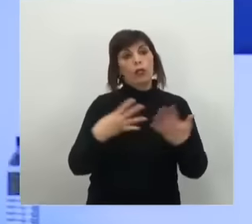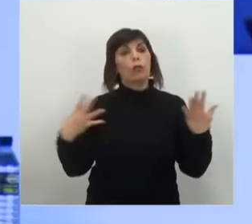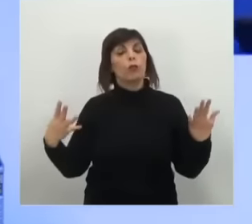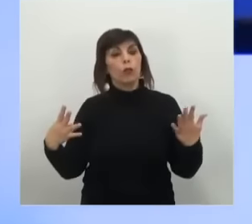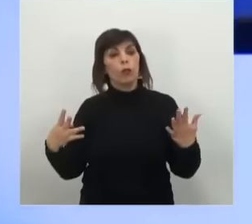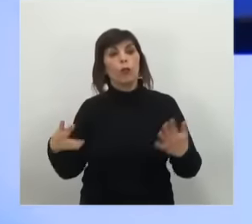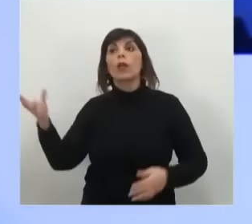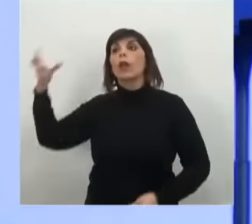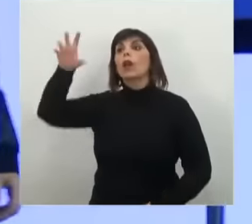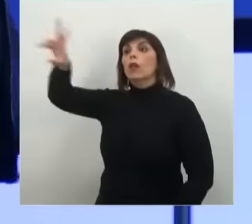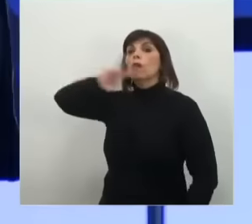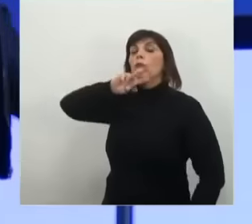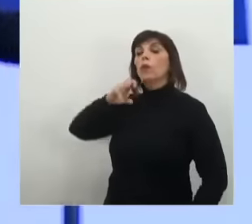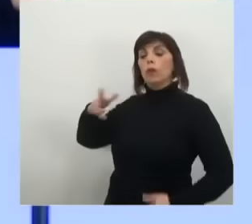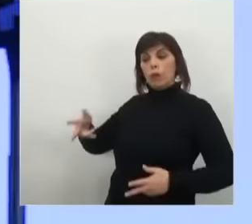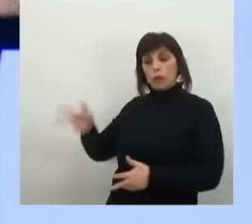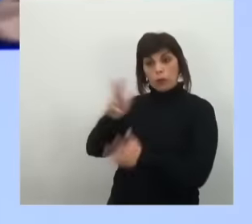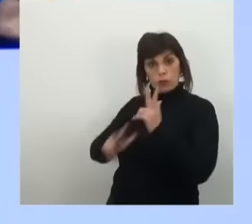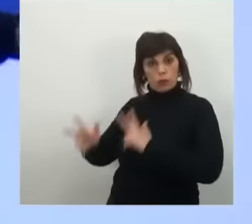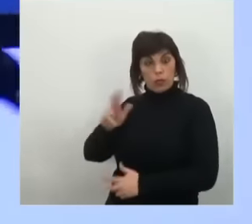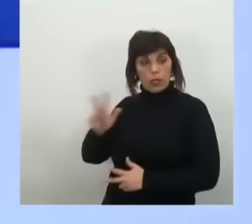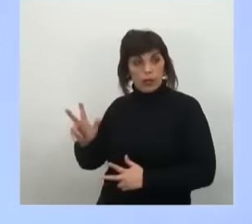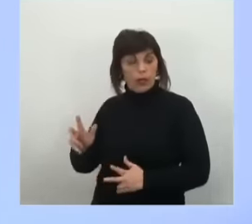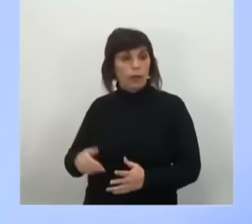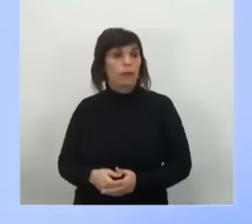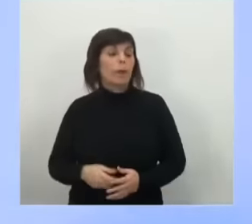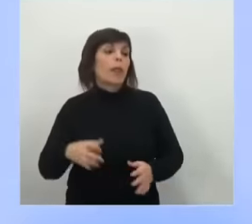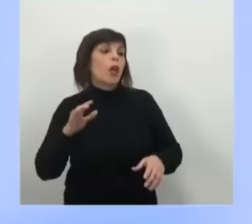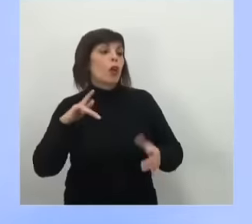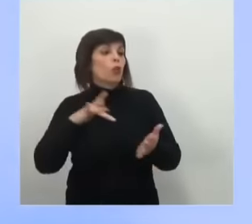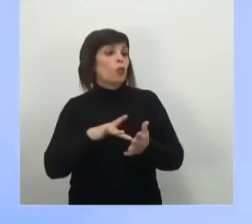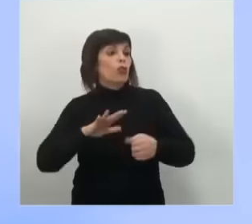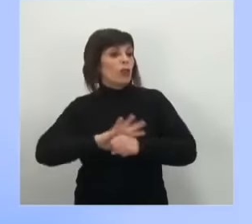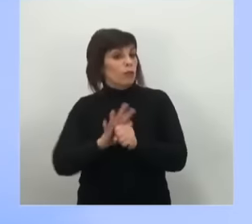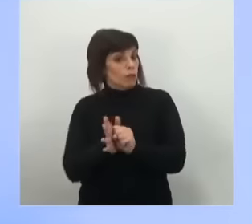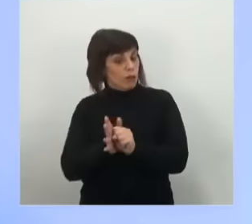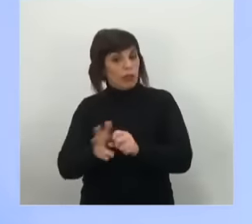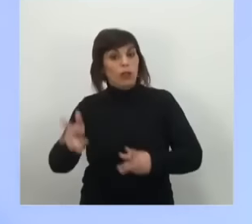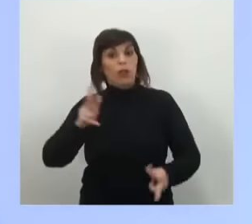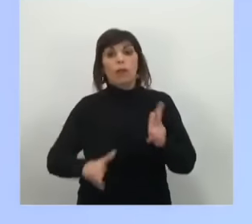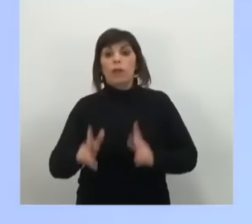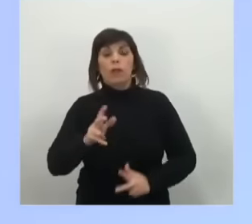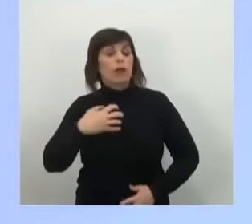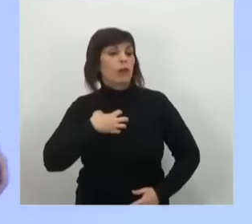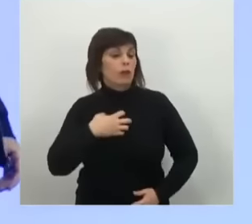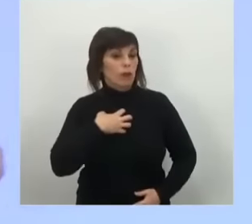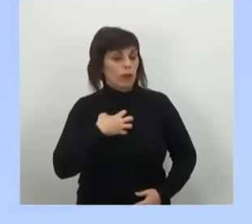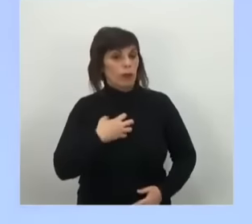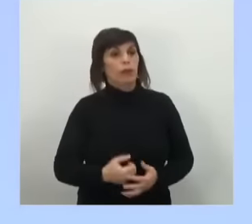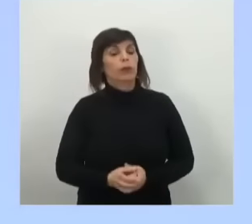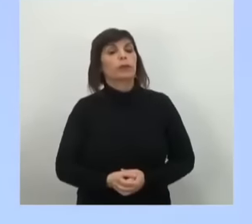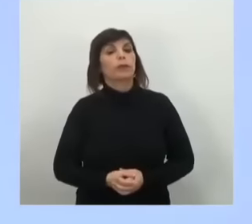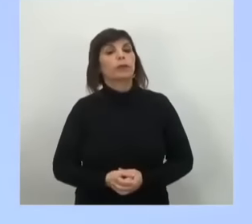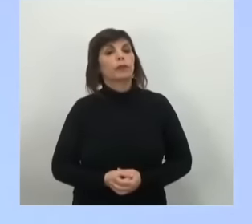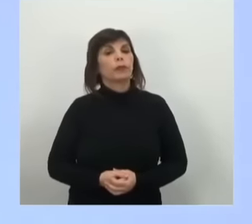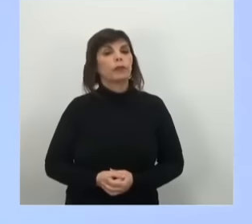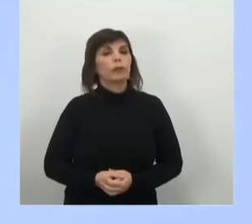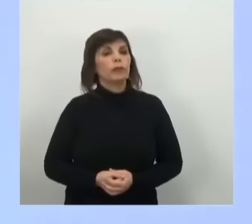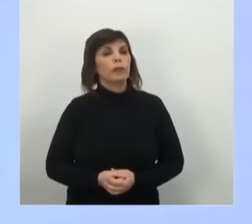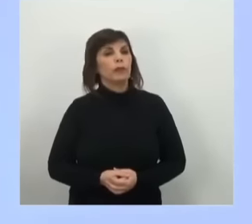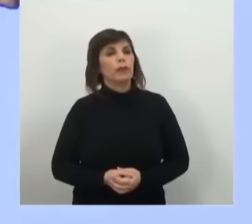22 no hemos podido ir por eso este año vamos a hacer dos viajes a Israel hemos ya